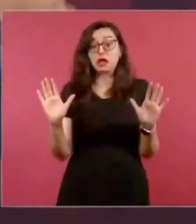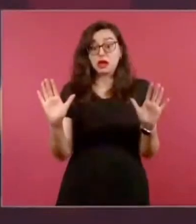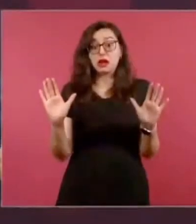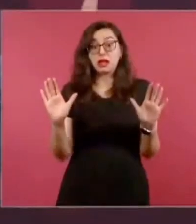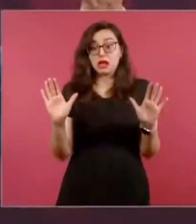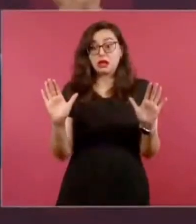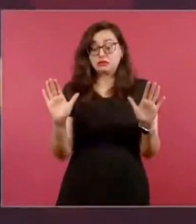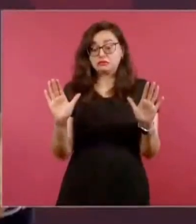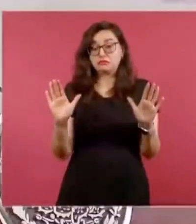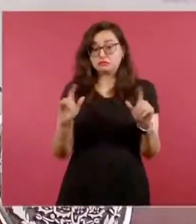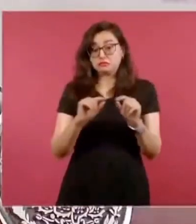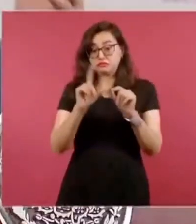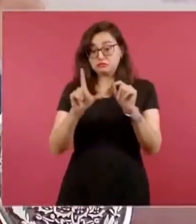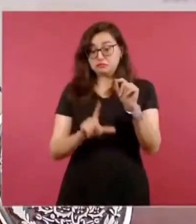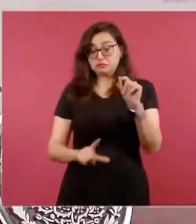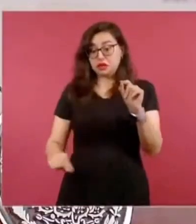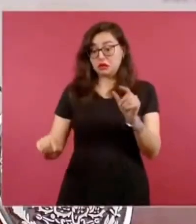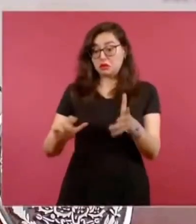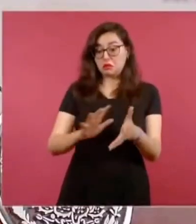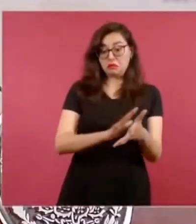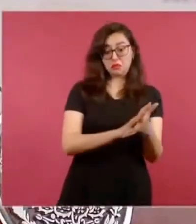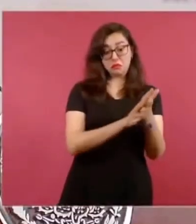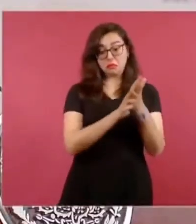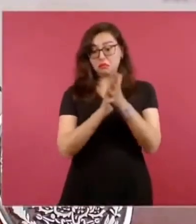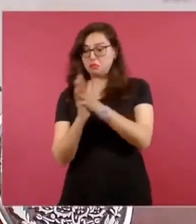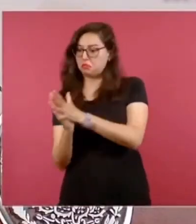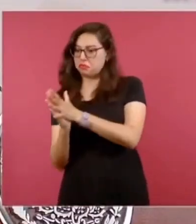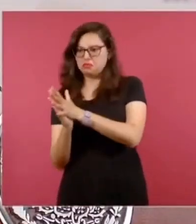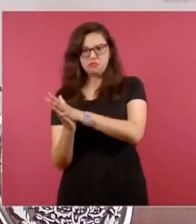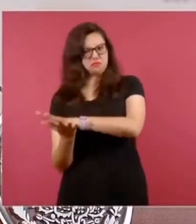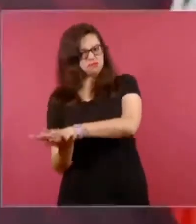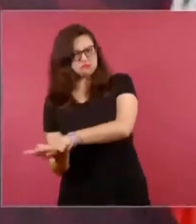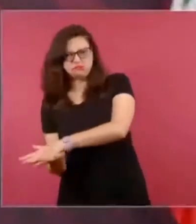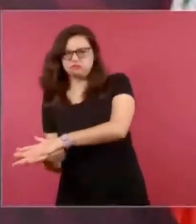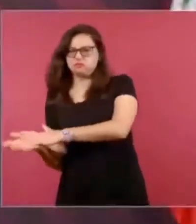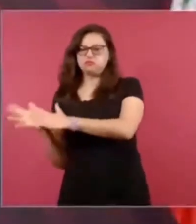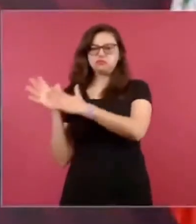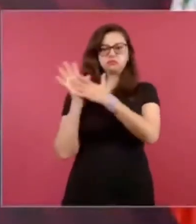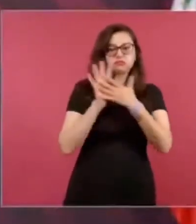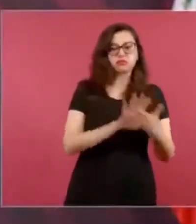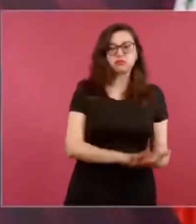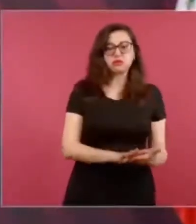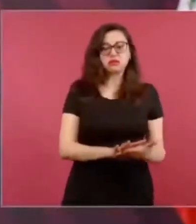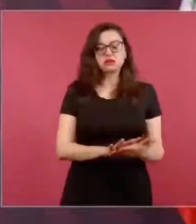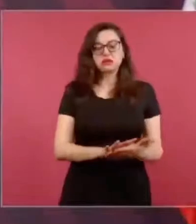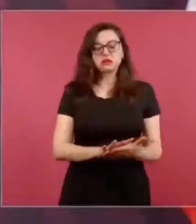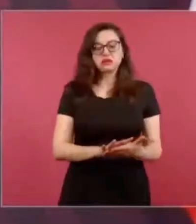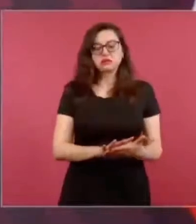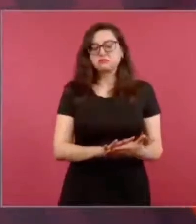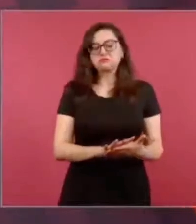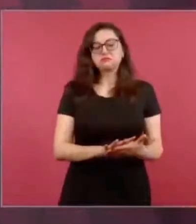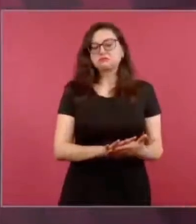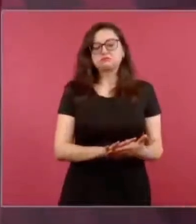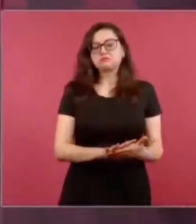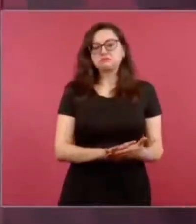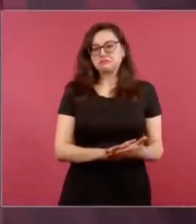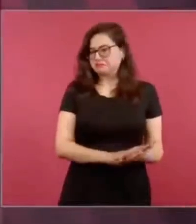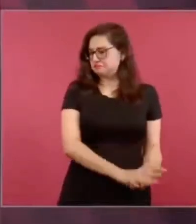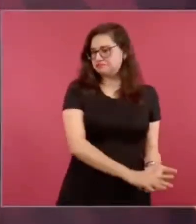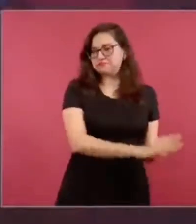frenar, detener la transformación, dar marcha atrás, que sea tanto lo avanzado